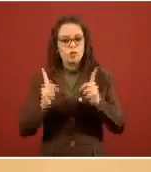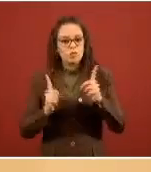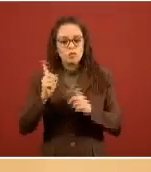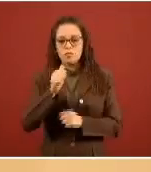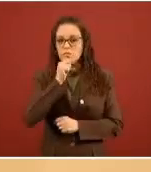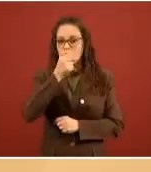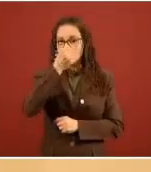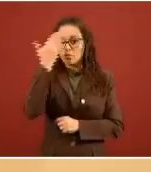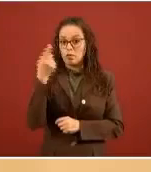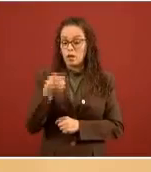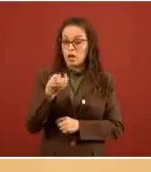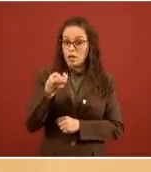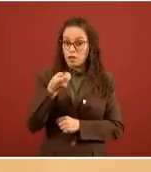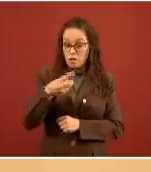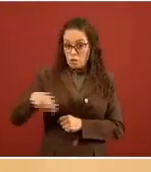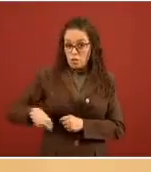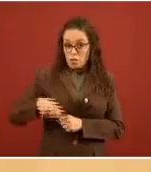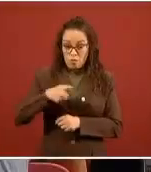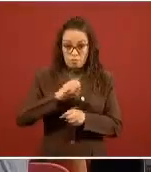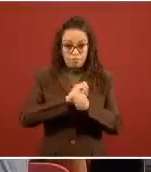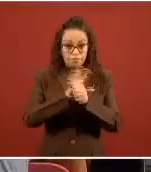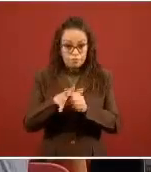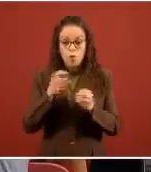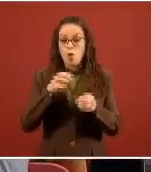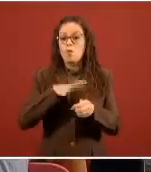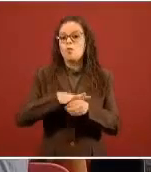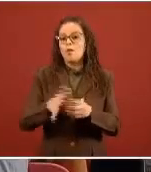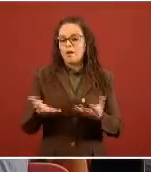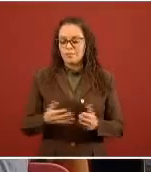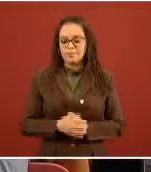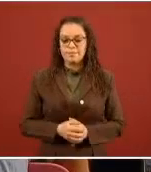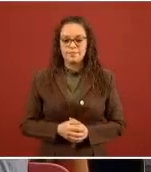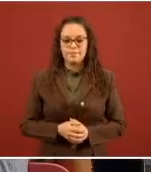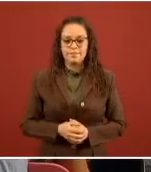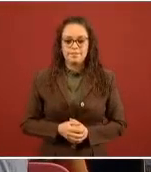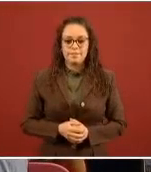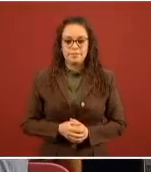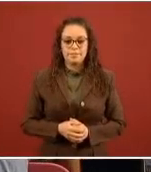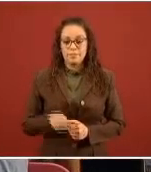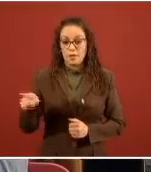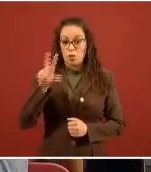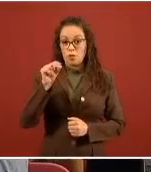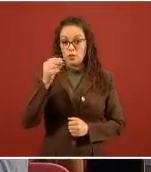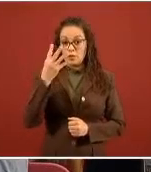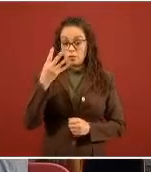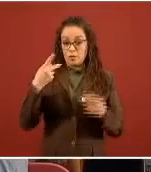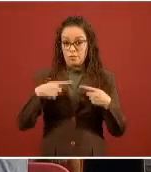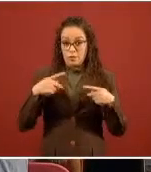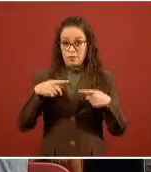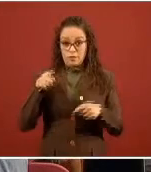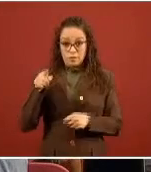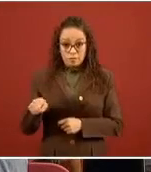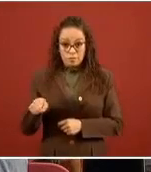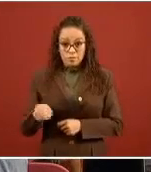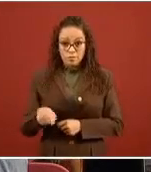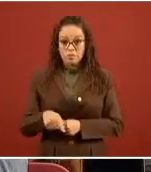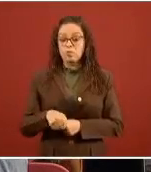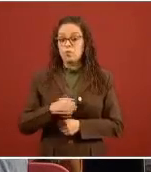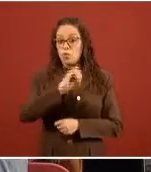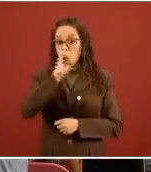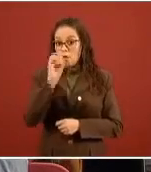decir, todavía no tenemos un resultado confirmatorio. Tampoco significa que las 84 personas van a ser necesariamente casos